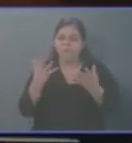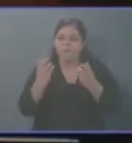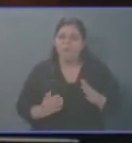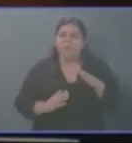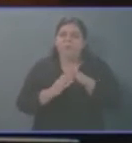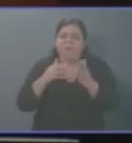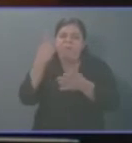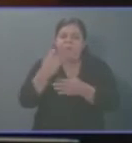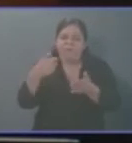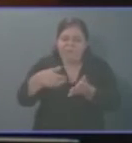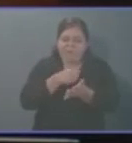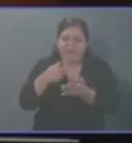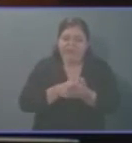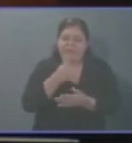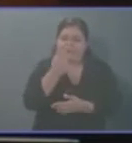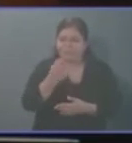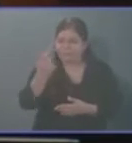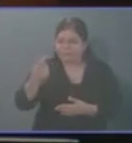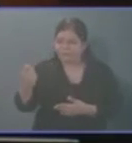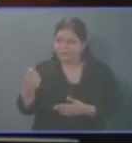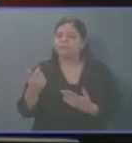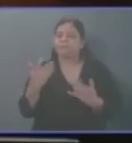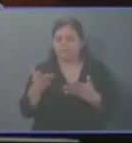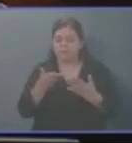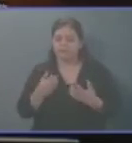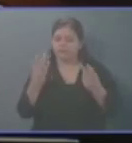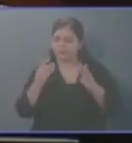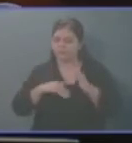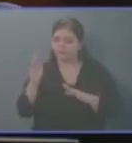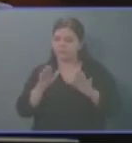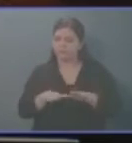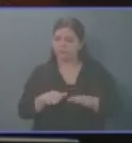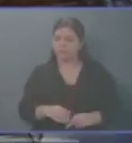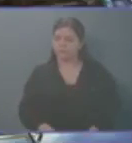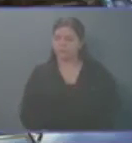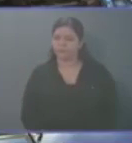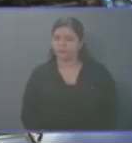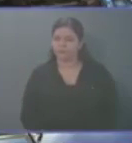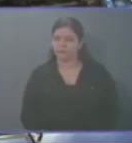descuentos mensuales en la AFP. Yo creo que eso va a servir en gran manera. Gracias, presidente.